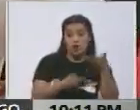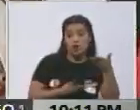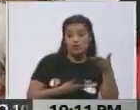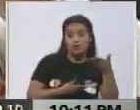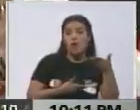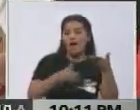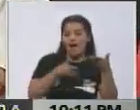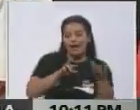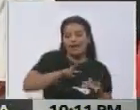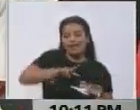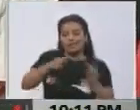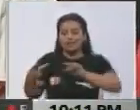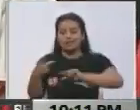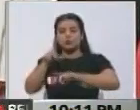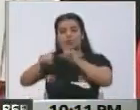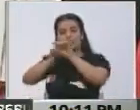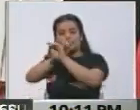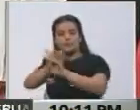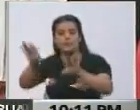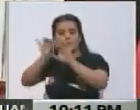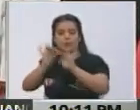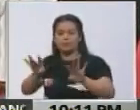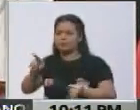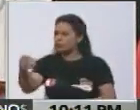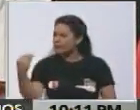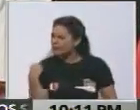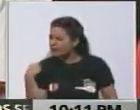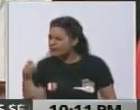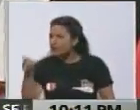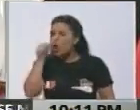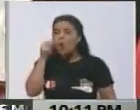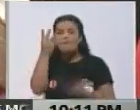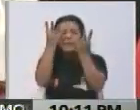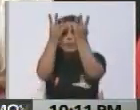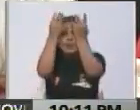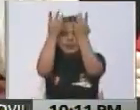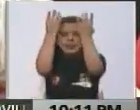Twitter, etcétera, etcétera. ¿Qué decías tú, Mervin Maldonado?